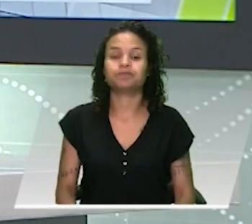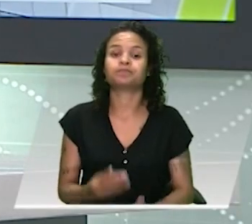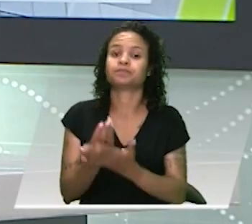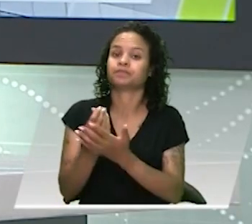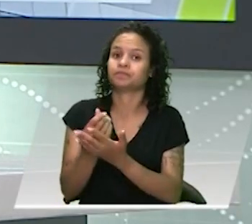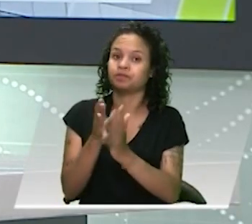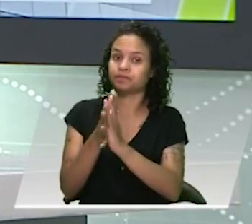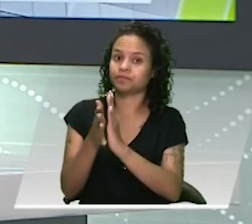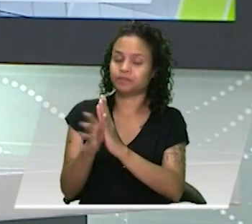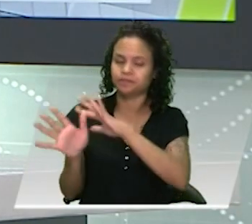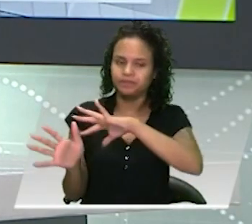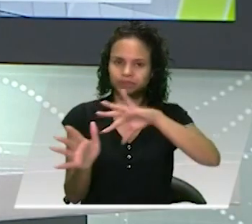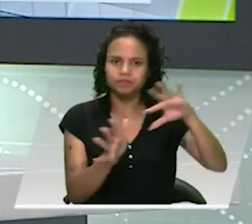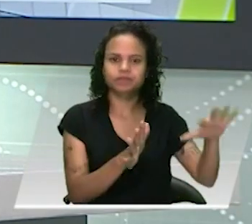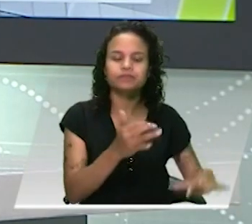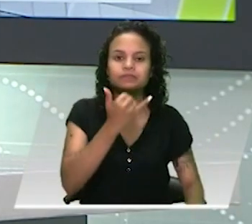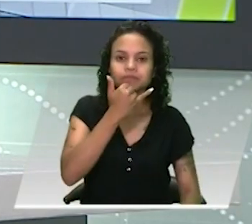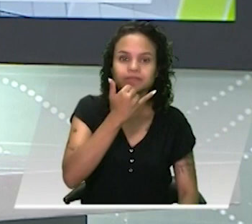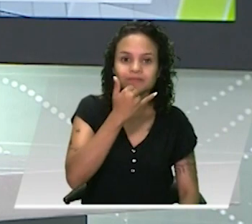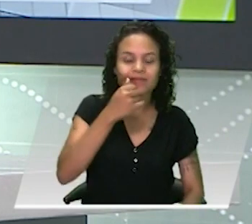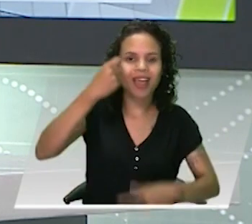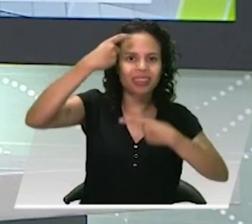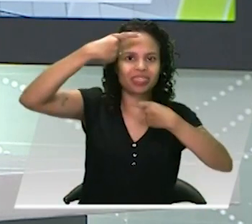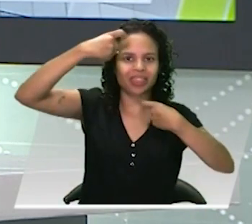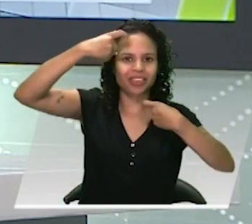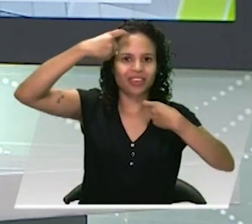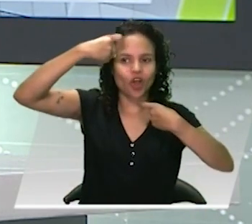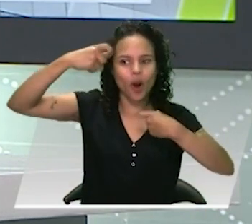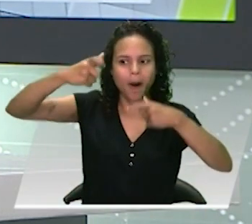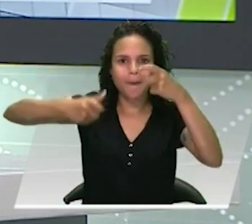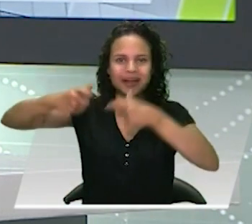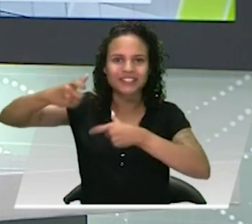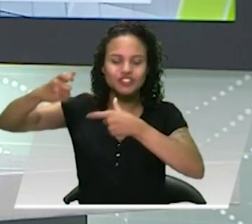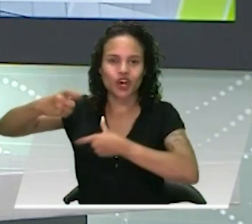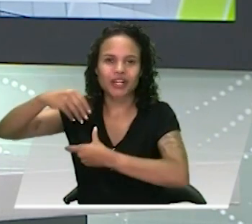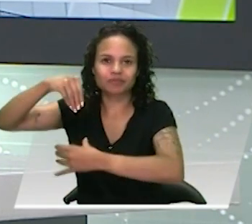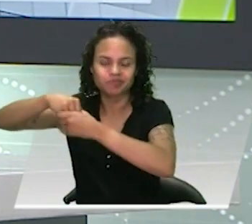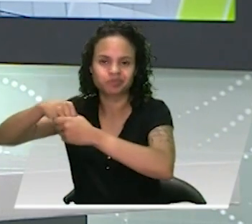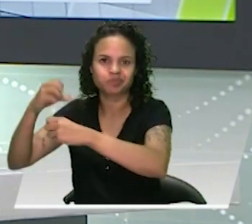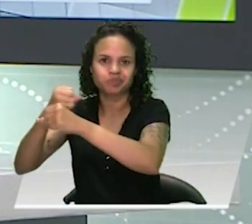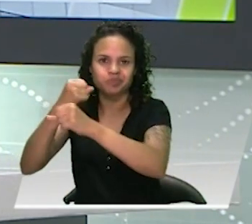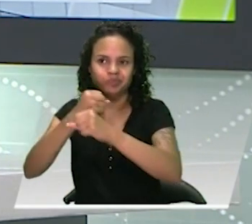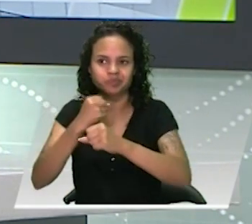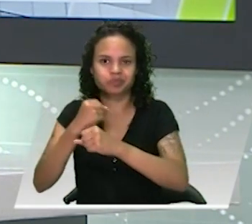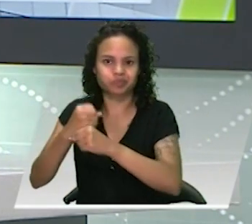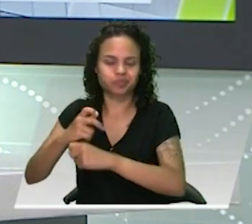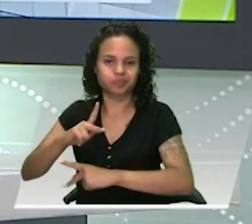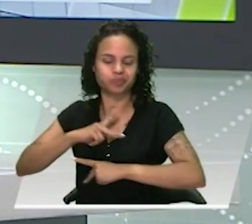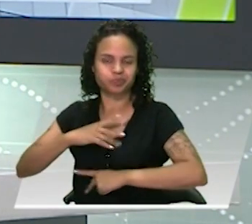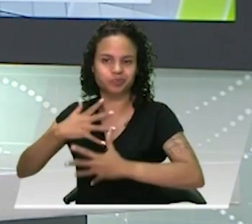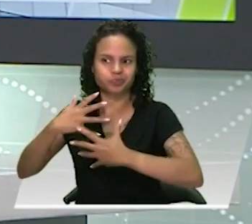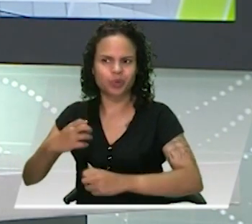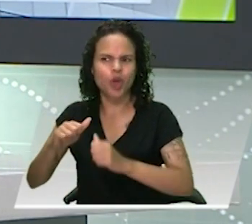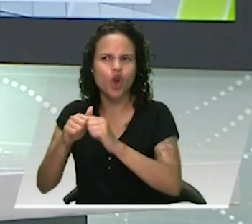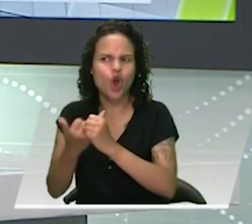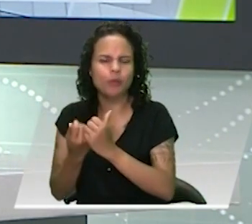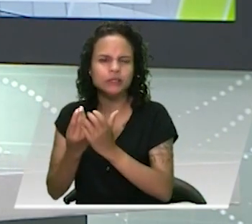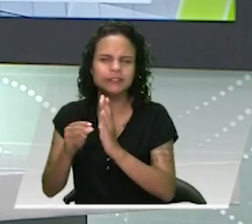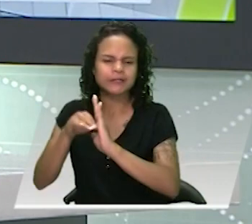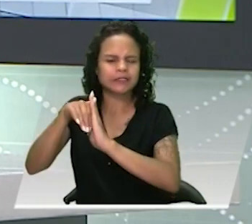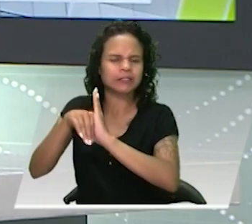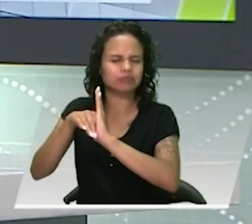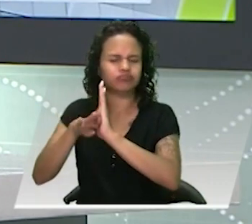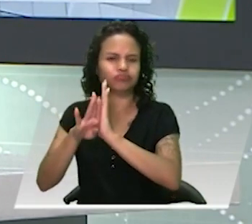para el tire y afloje entre los accionistas de Tigo, que han intentado buscar salidas para la crisis financiera de la organización. EPM, accionista